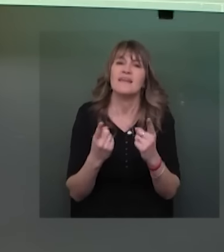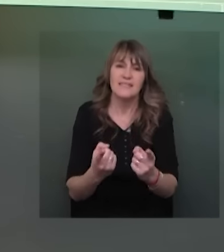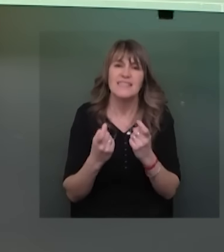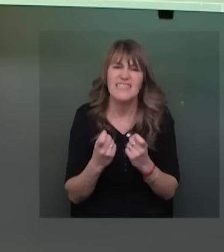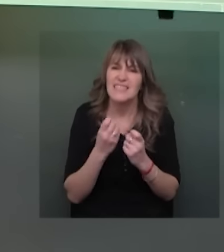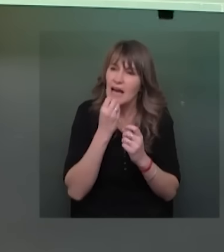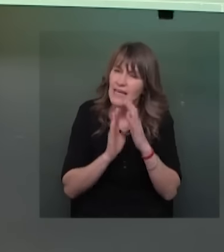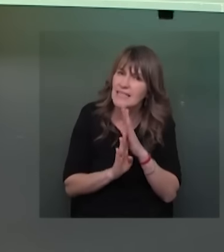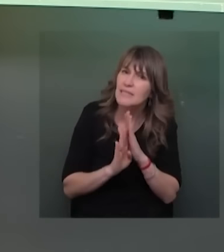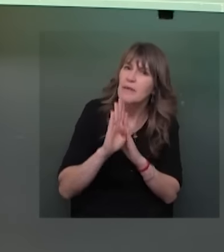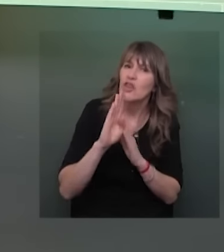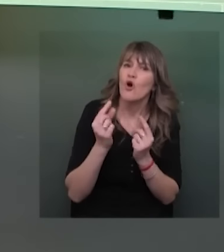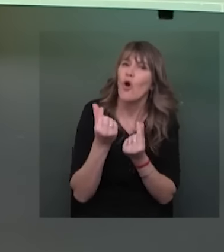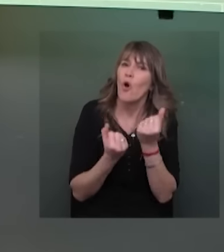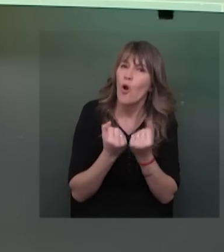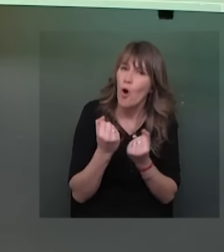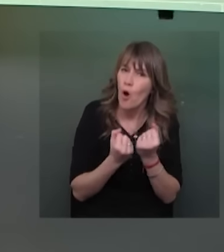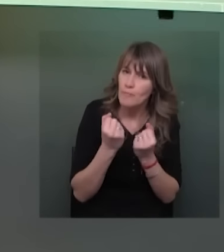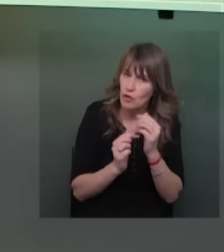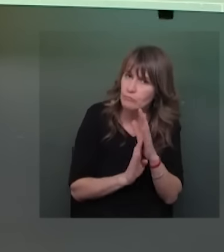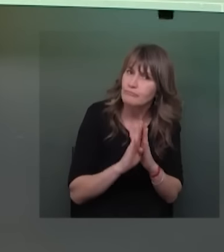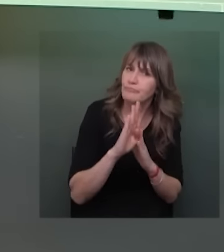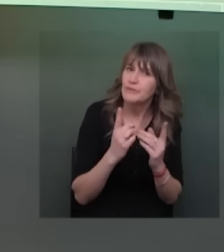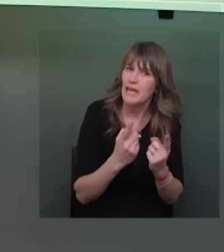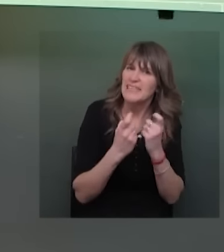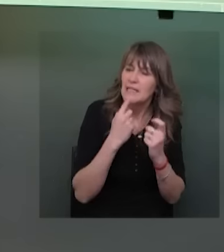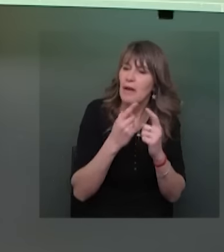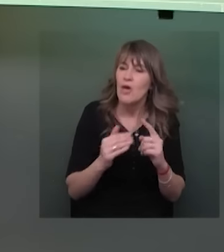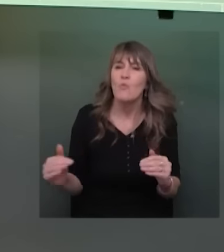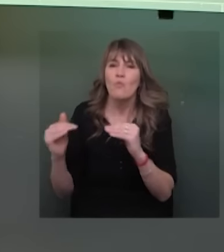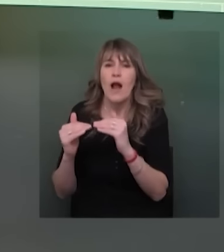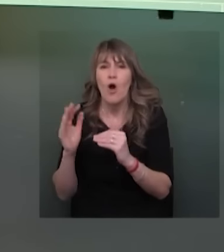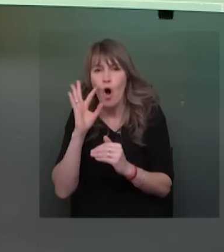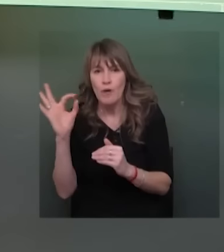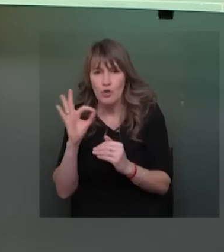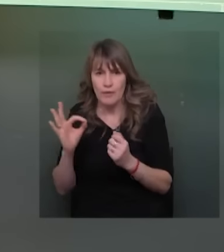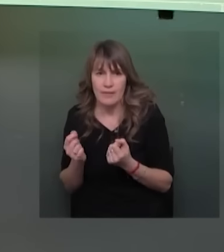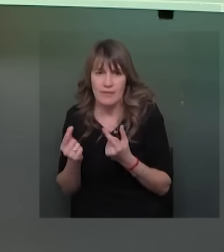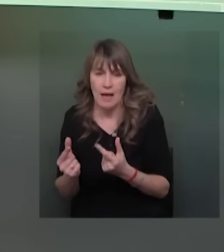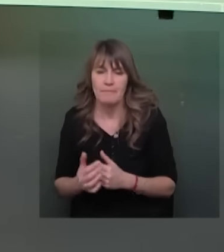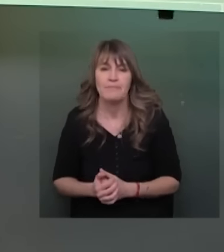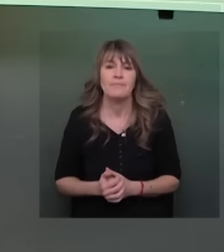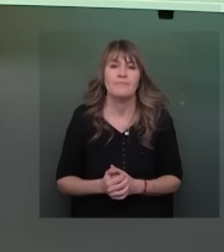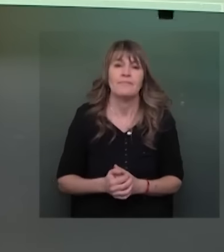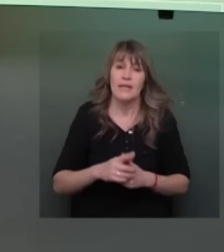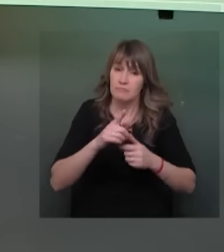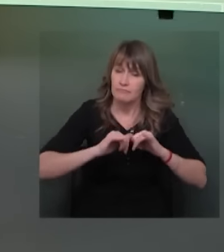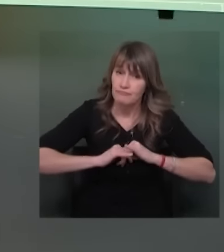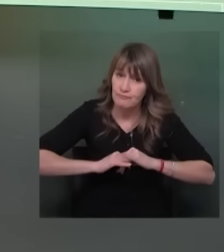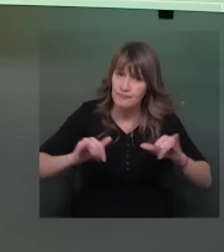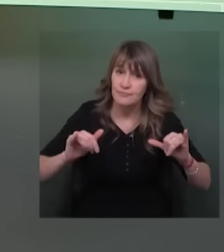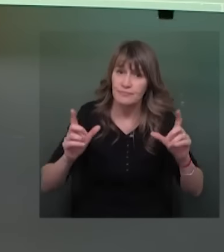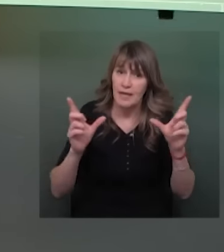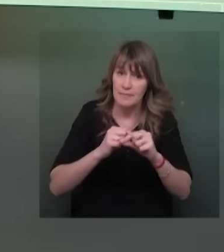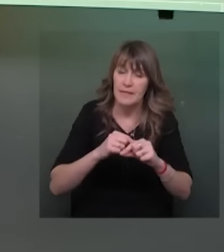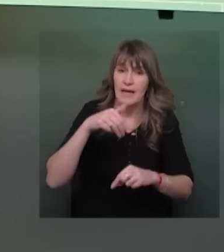crecimiento económico para que la gente acceda en condiciones igualitarias a las oportunidades durante el cierre de campaña del